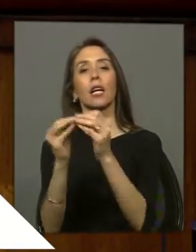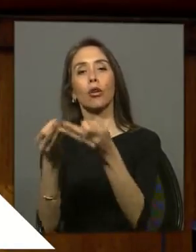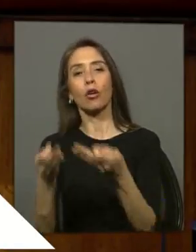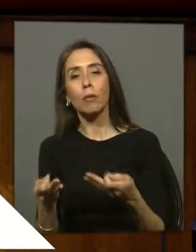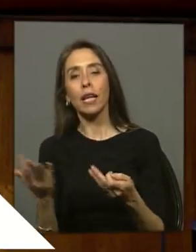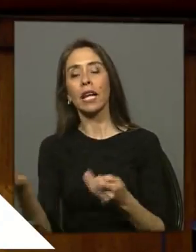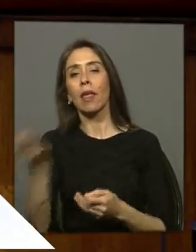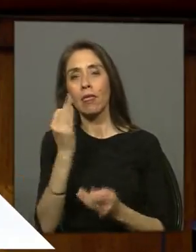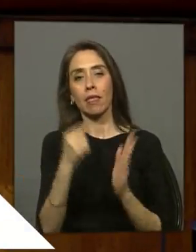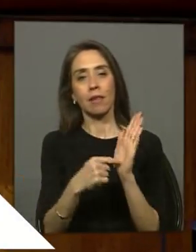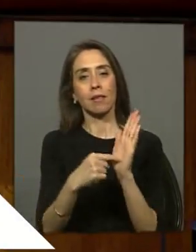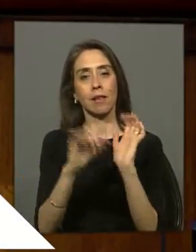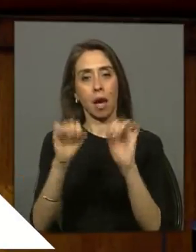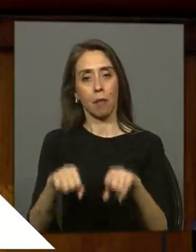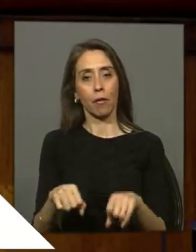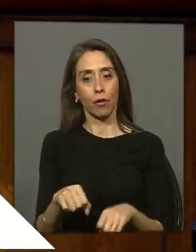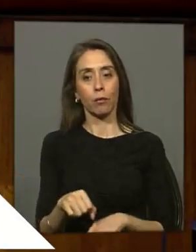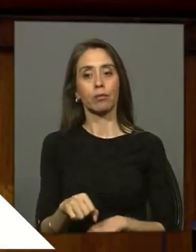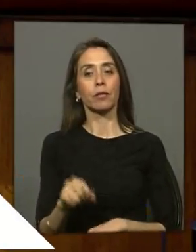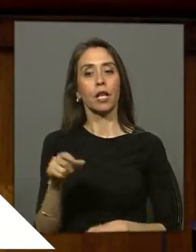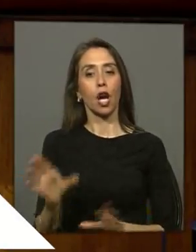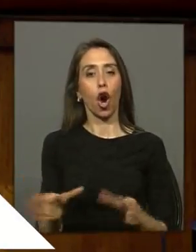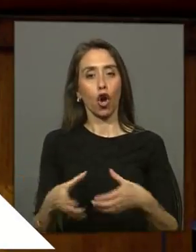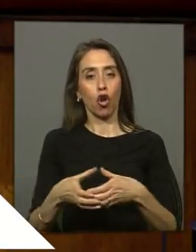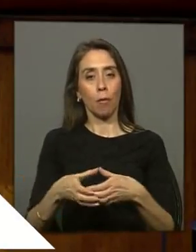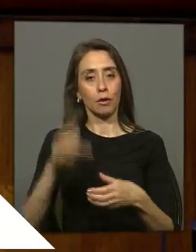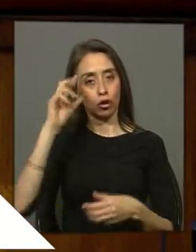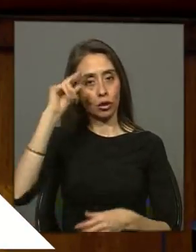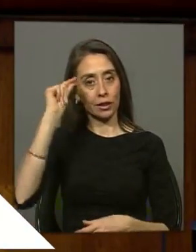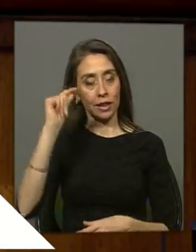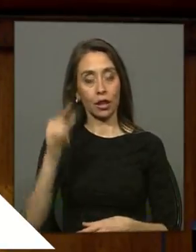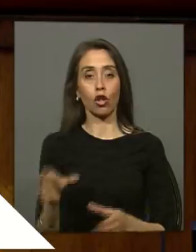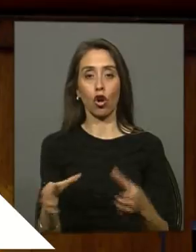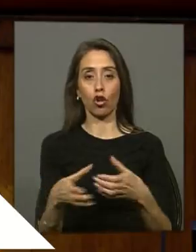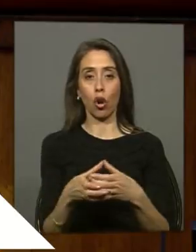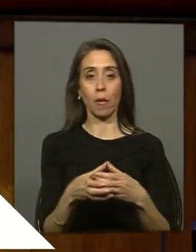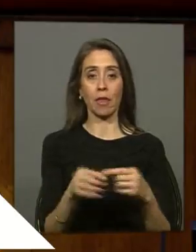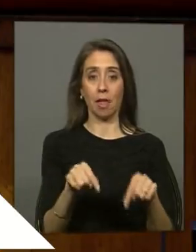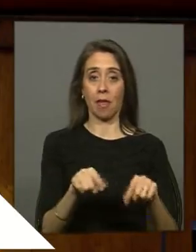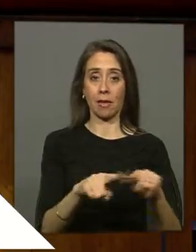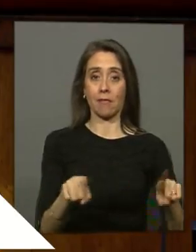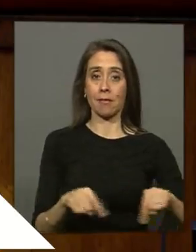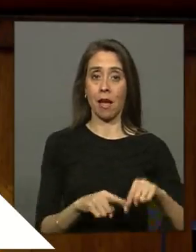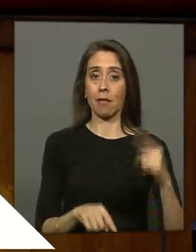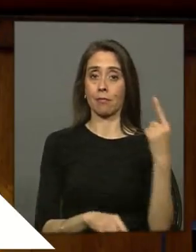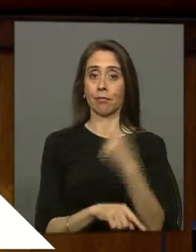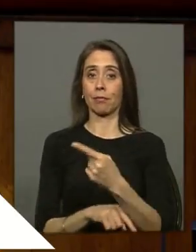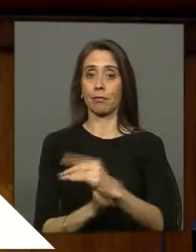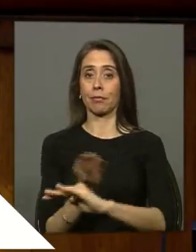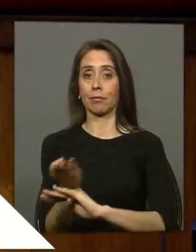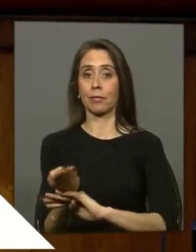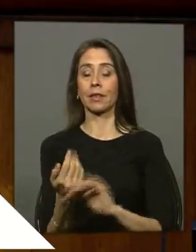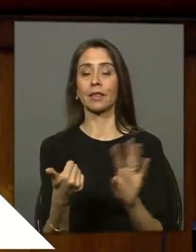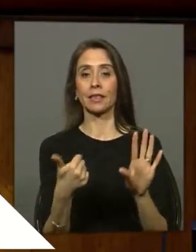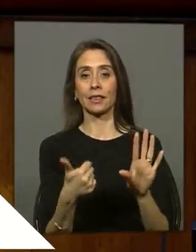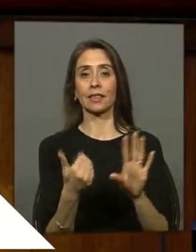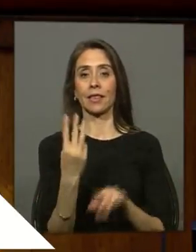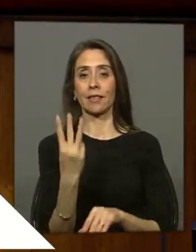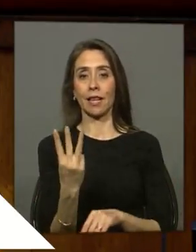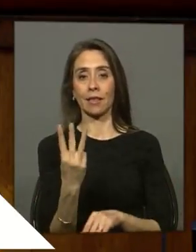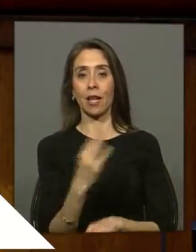la creación de la comisión el mandato de la comisión se originó en una solicitud presentada por 63